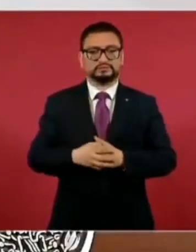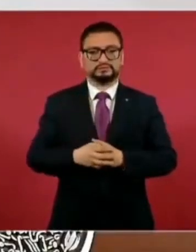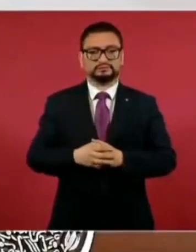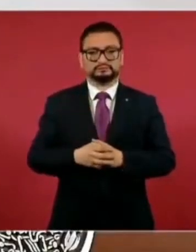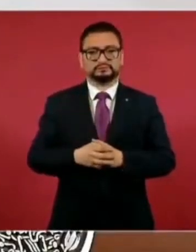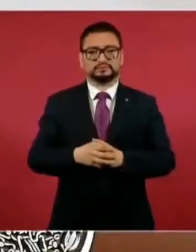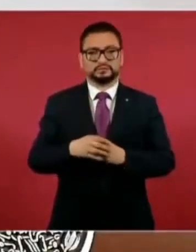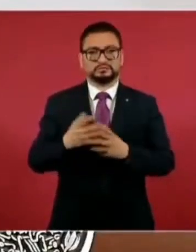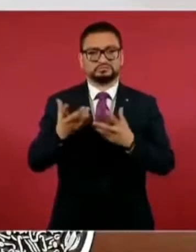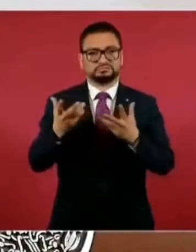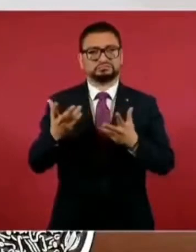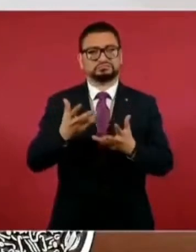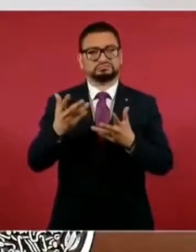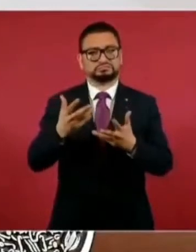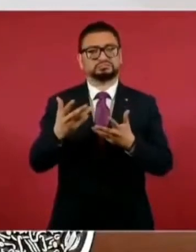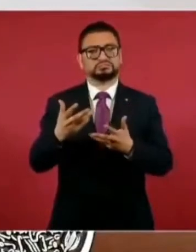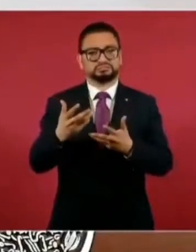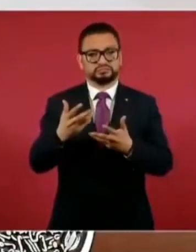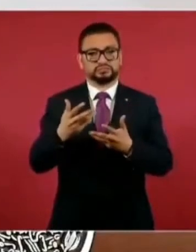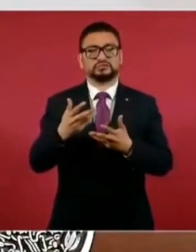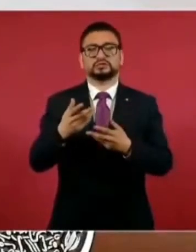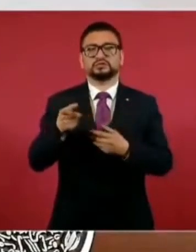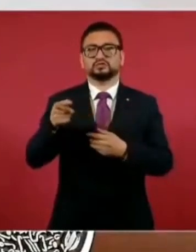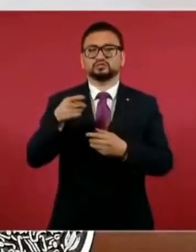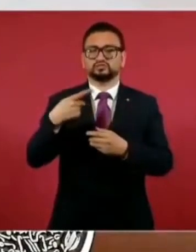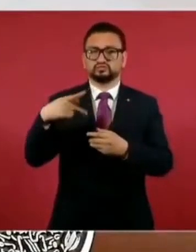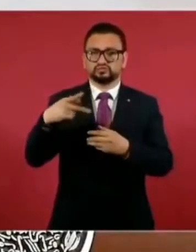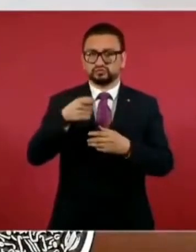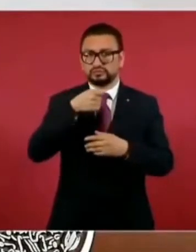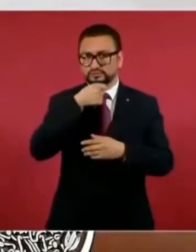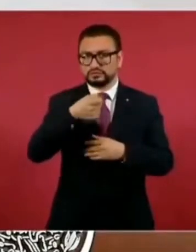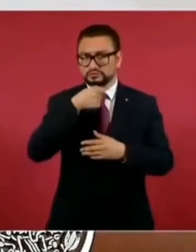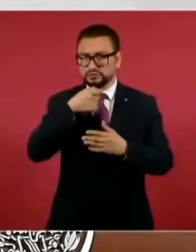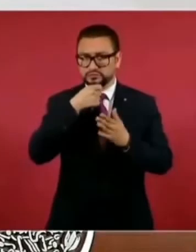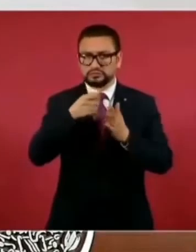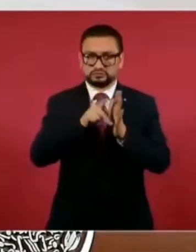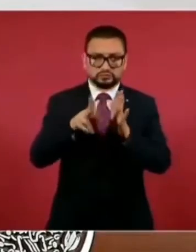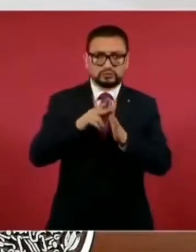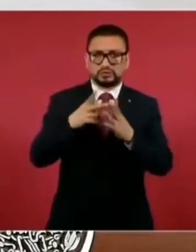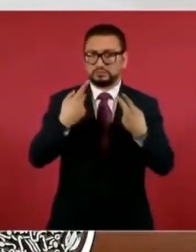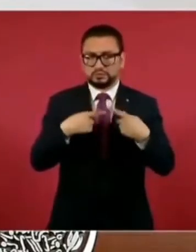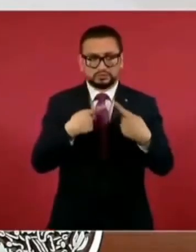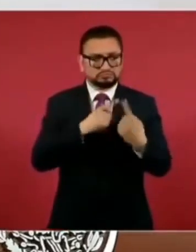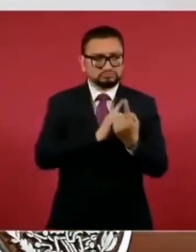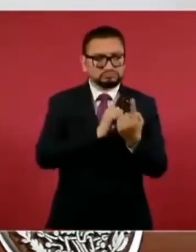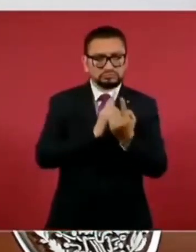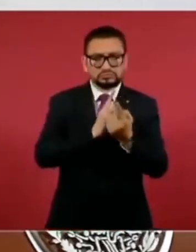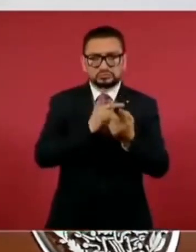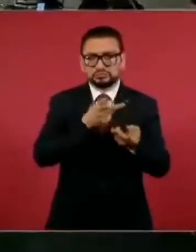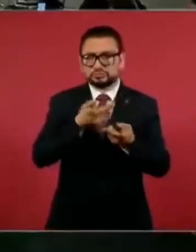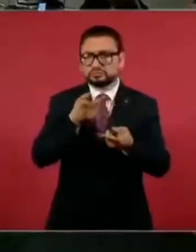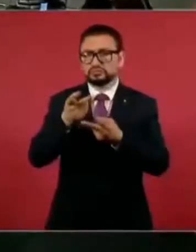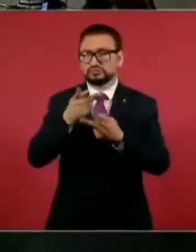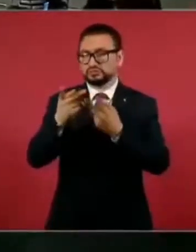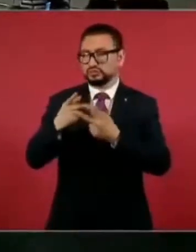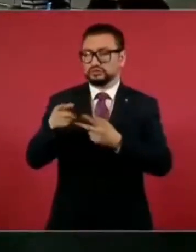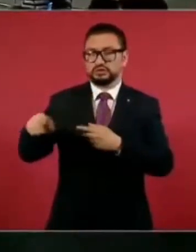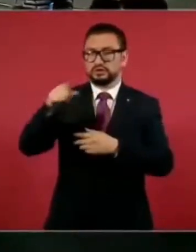ha estado haciendo un periodismo cercano a la gente, distante al